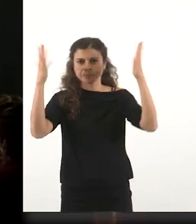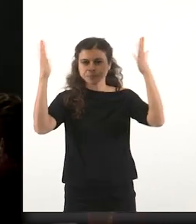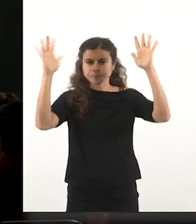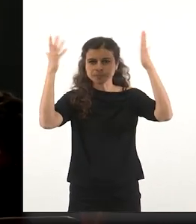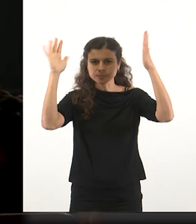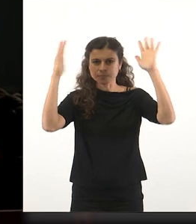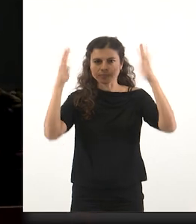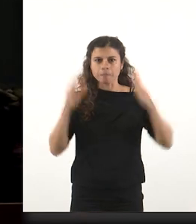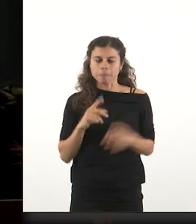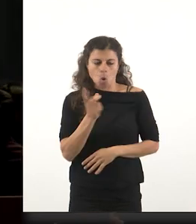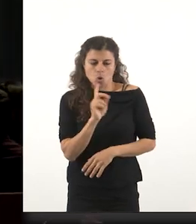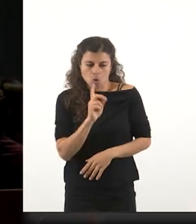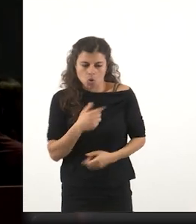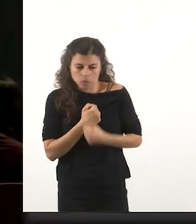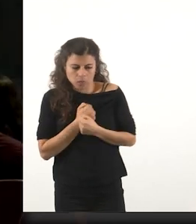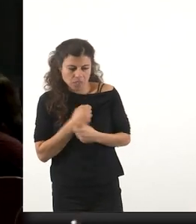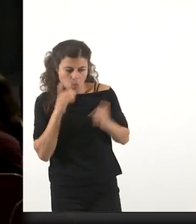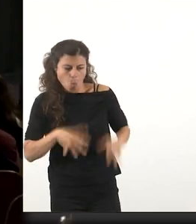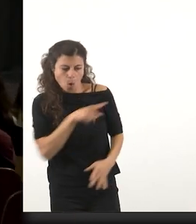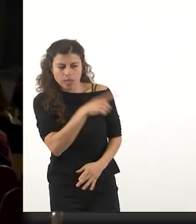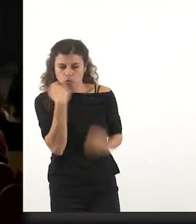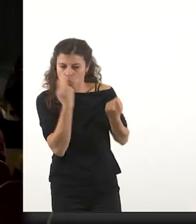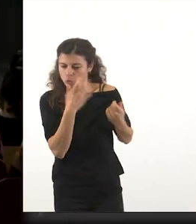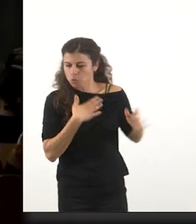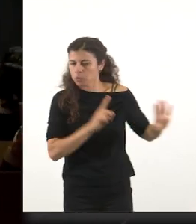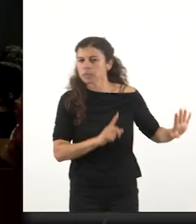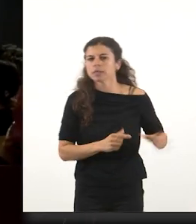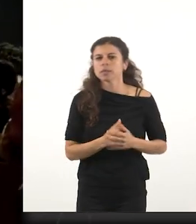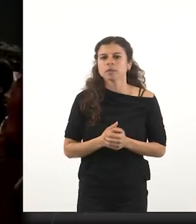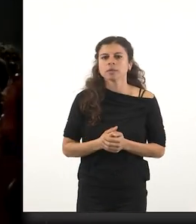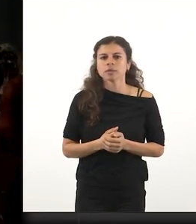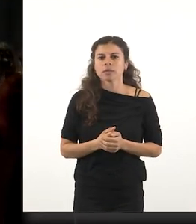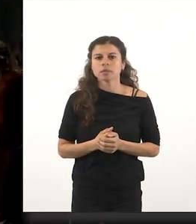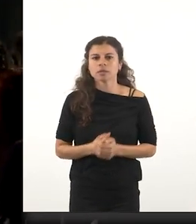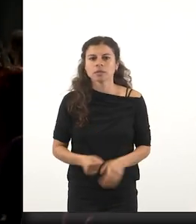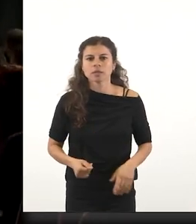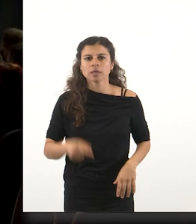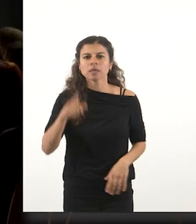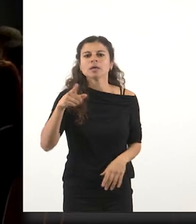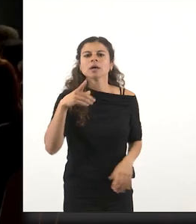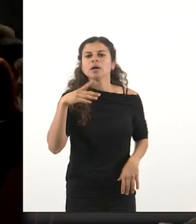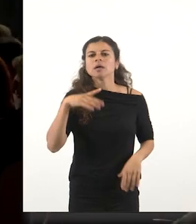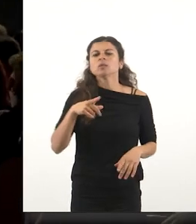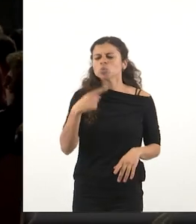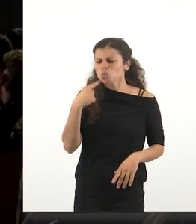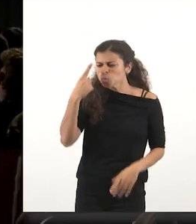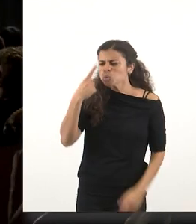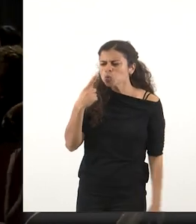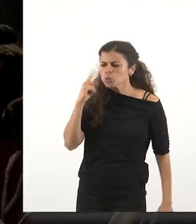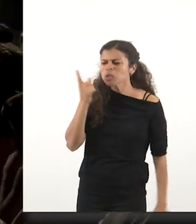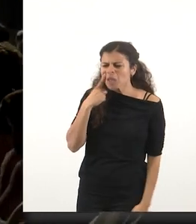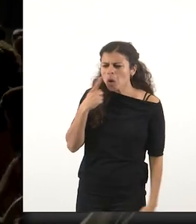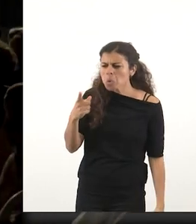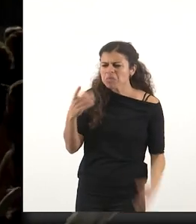¡Oh! No, no, no, no. Pero me decía Antonio, tío, ¿tú te das cuenta que siempre la cagas, tío? Tú siempre la cagas. Me caga